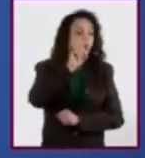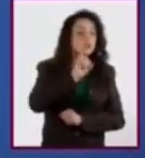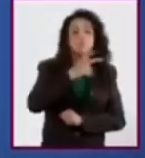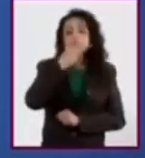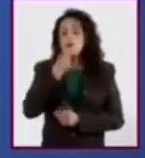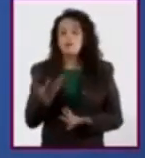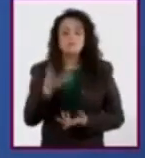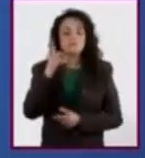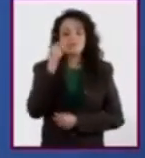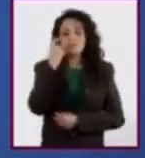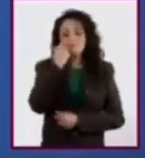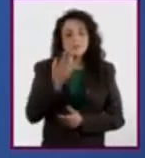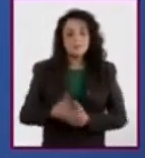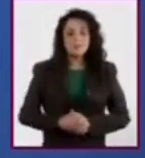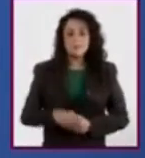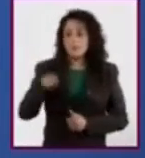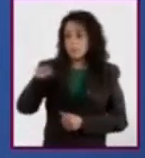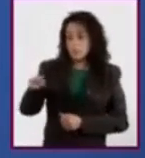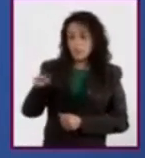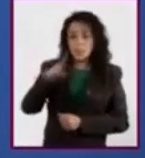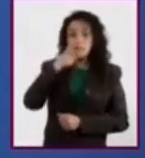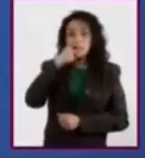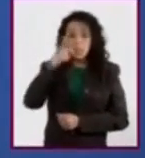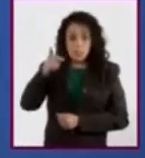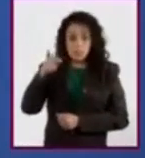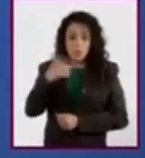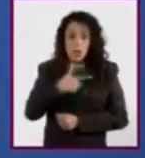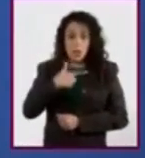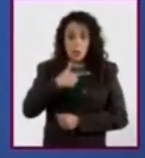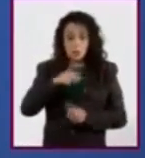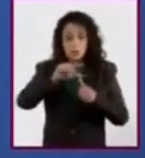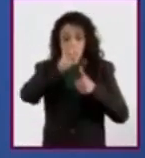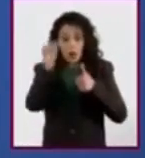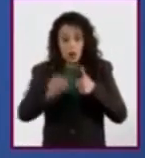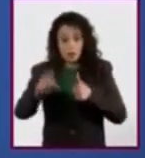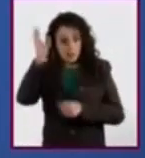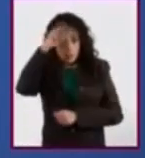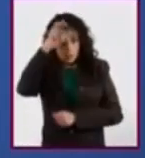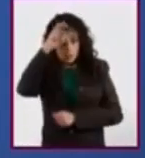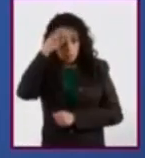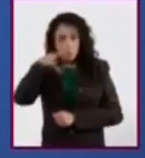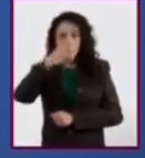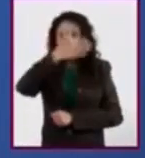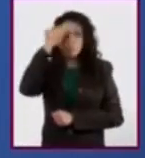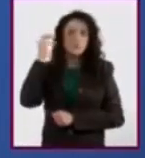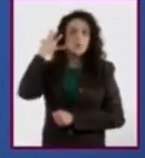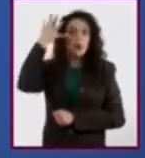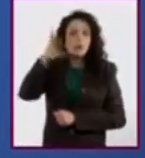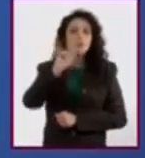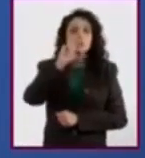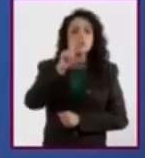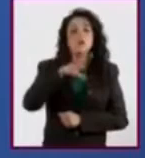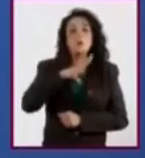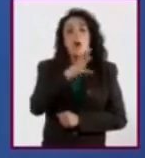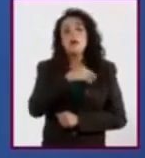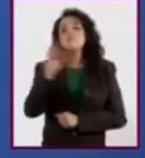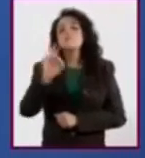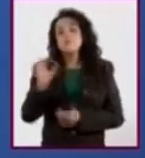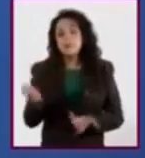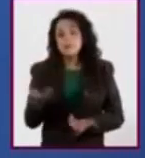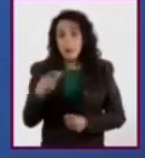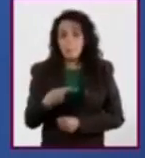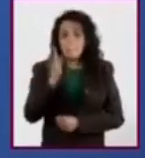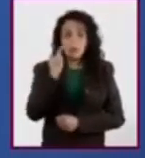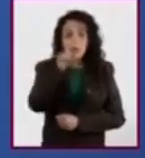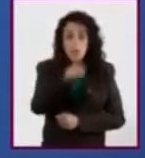Giovanna mencionó que le gusta el arte y la ciencia. No sabe si tendrá o no hijos. Sin embargo, la idea es que